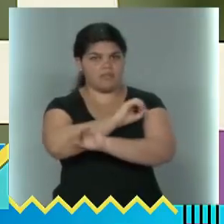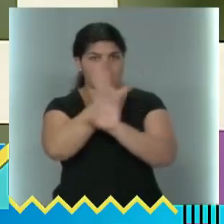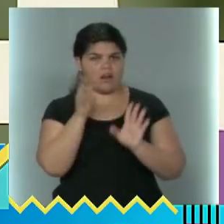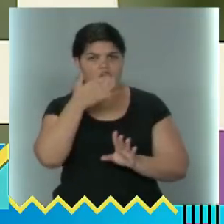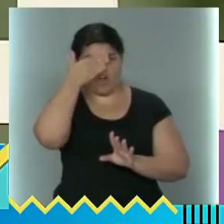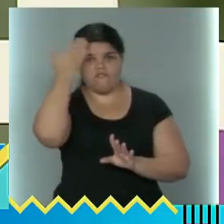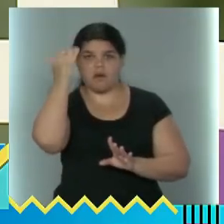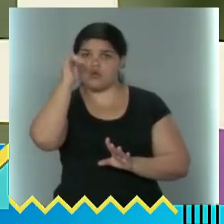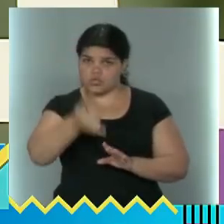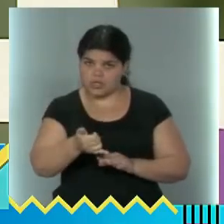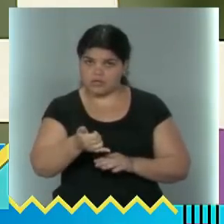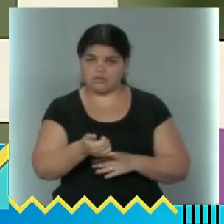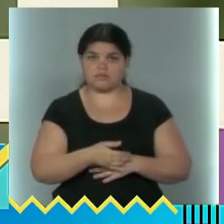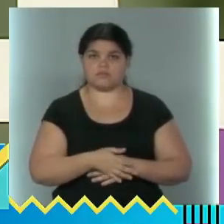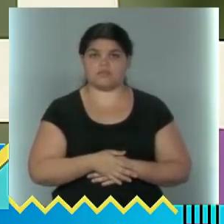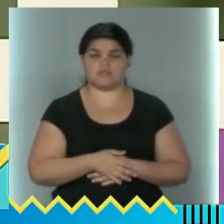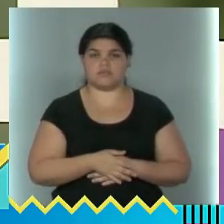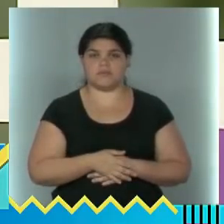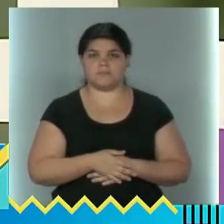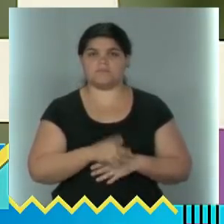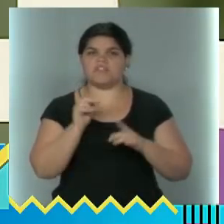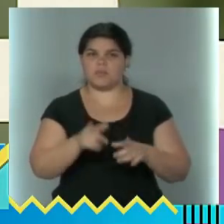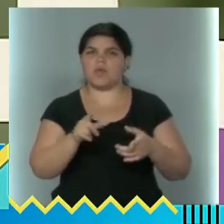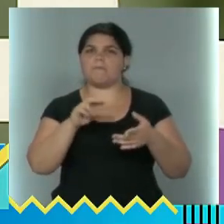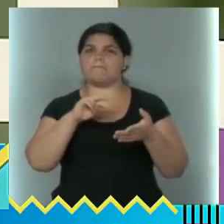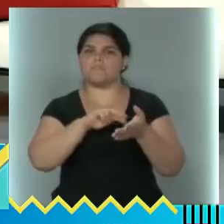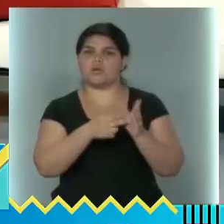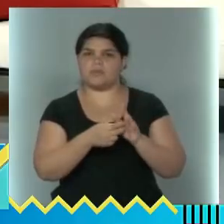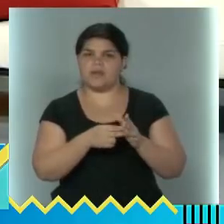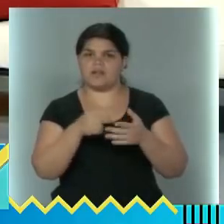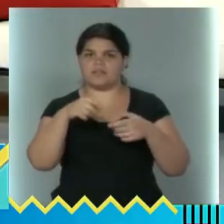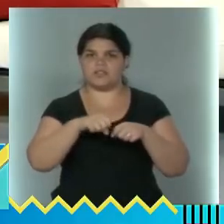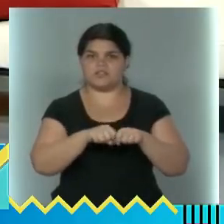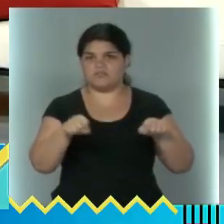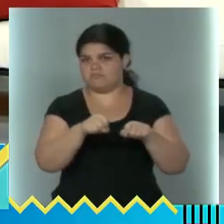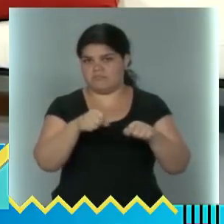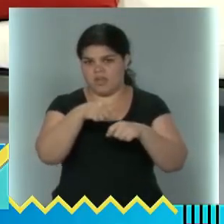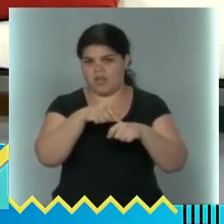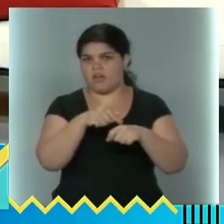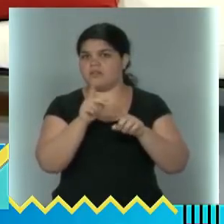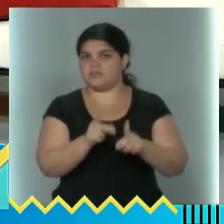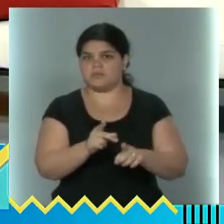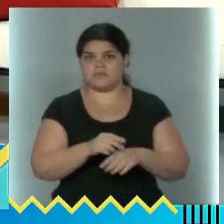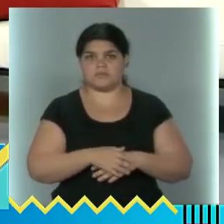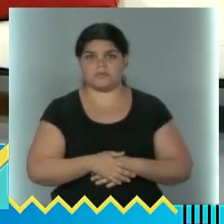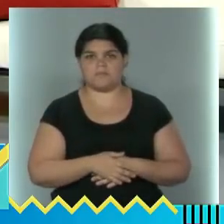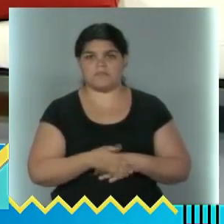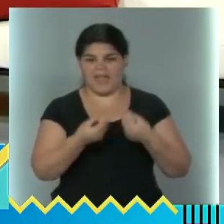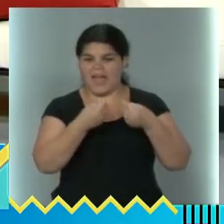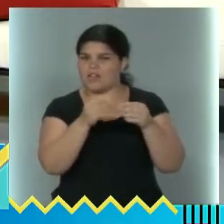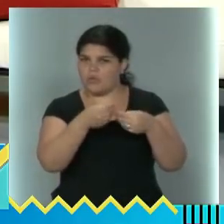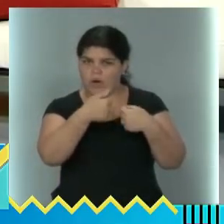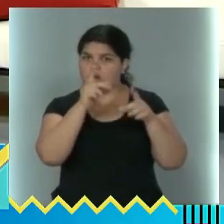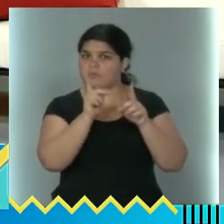enfermedad y inclusive problemas articulatorios fueron pasado mucho tiempo, que en